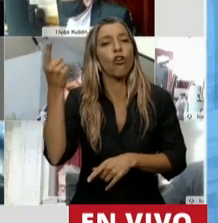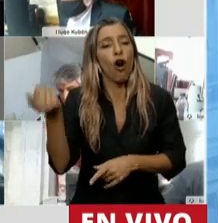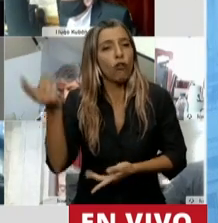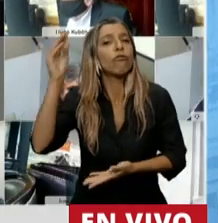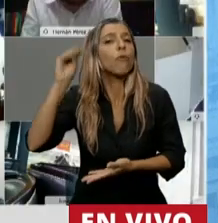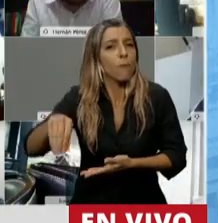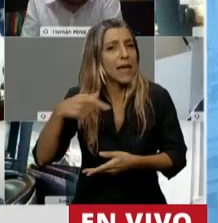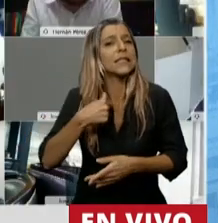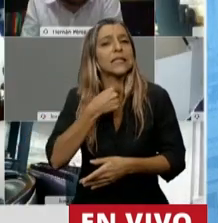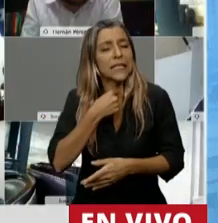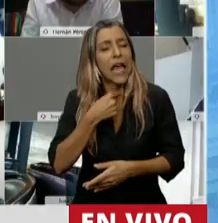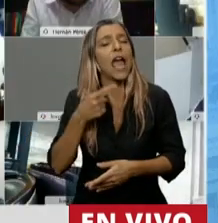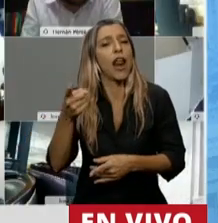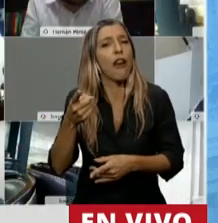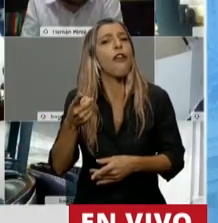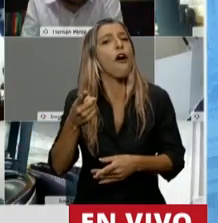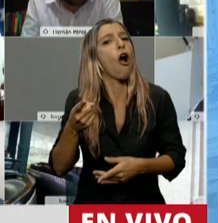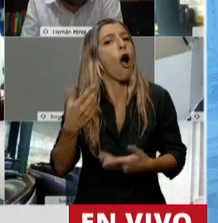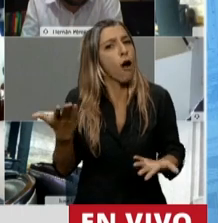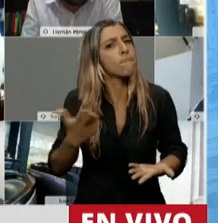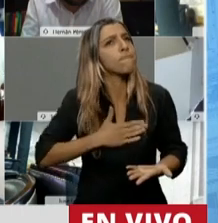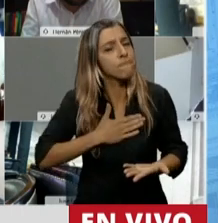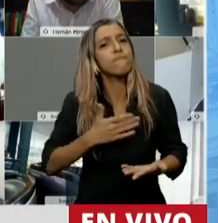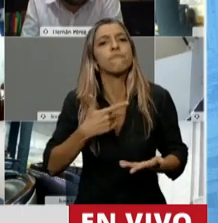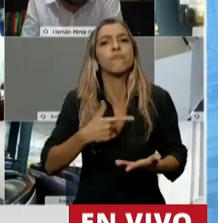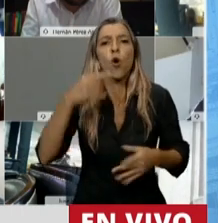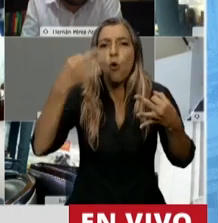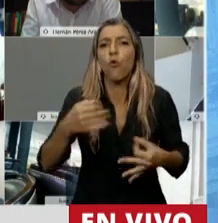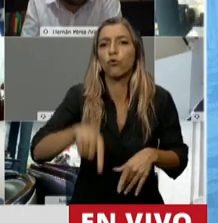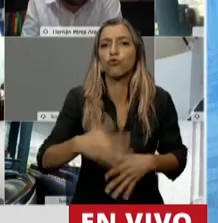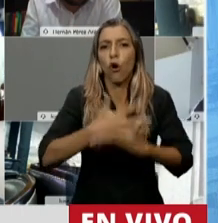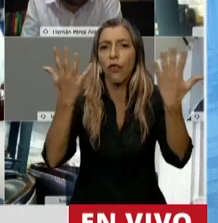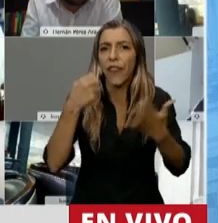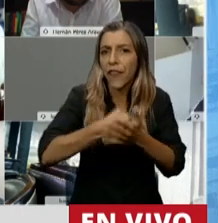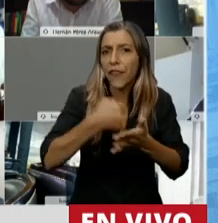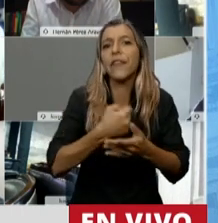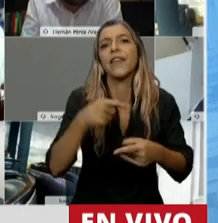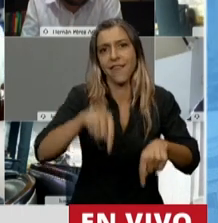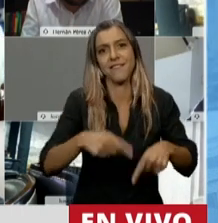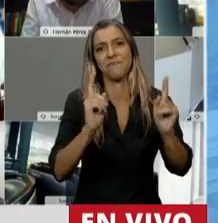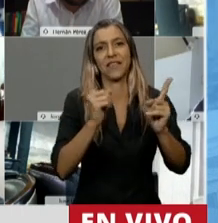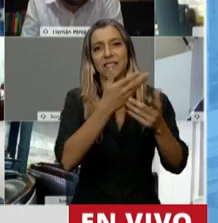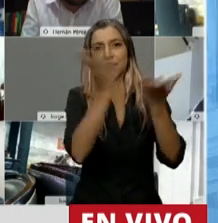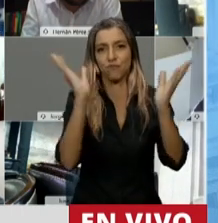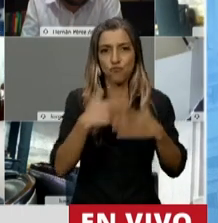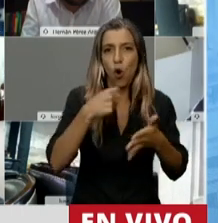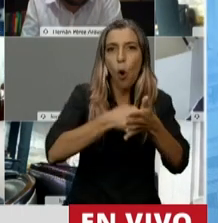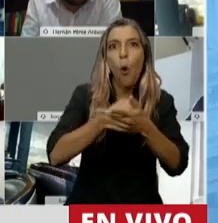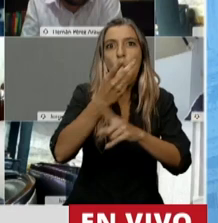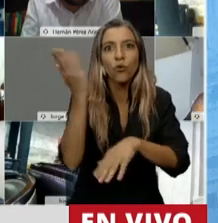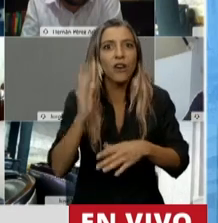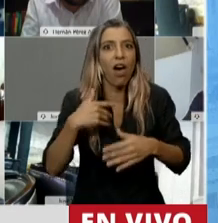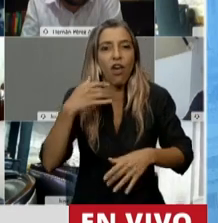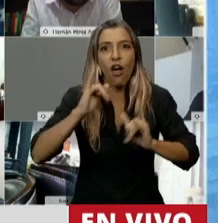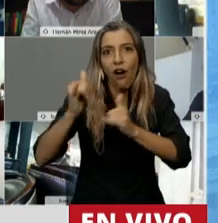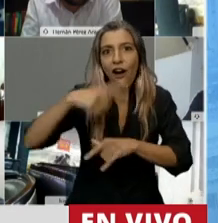la militancia, en el Día de la Militancia. La Argentina, América Latina, el mundo tiene una historia de militancia larga en